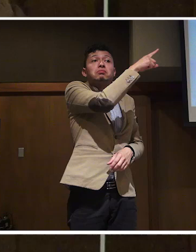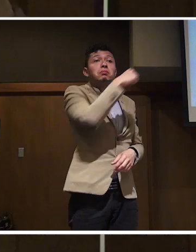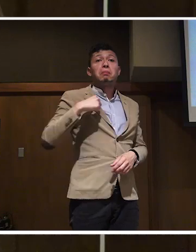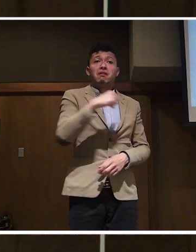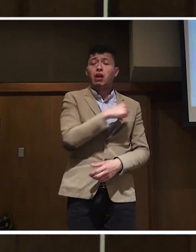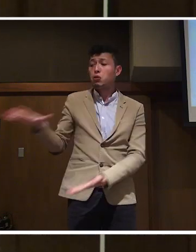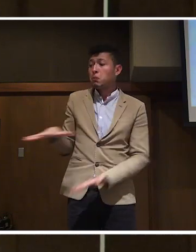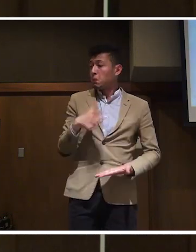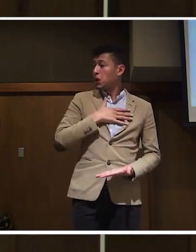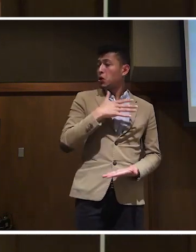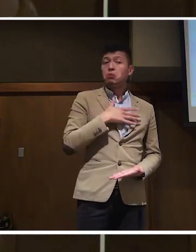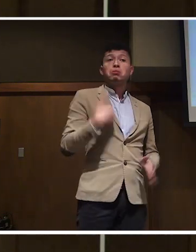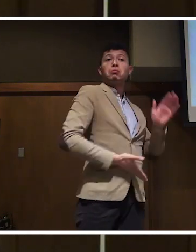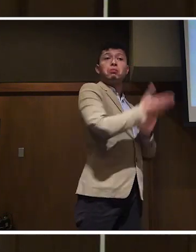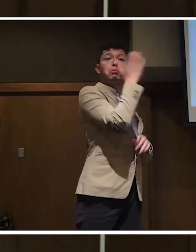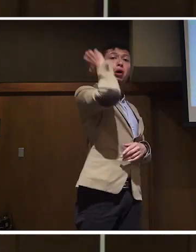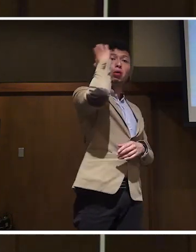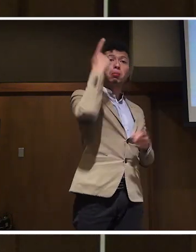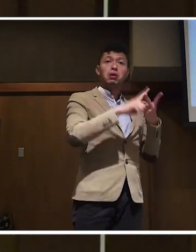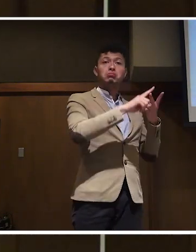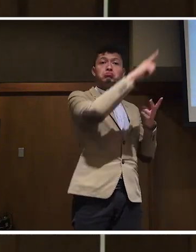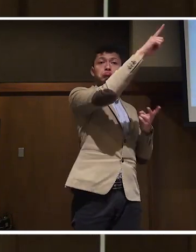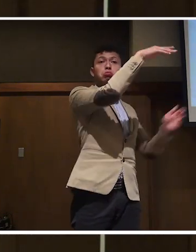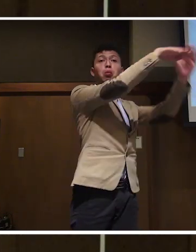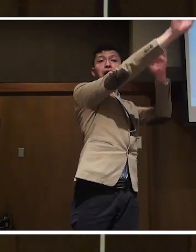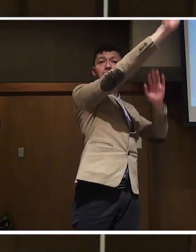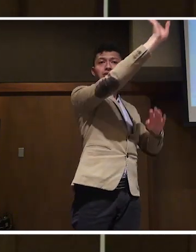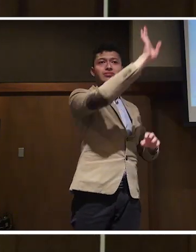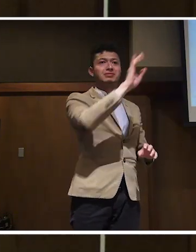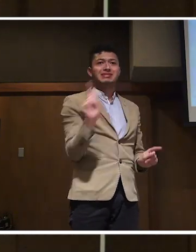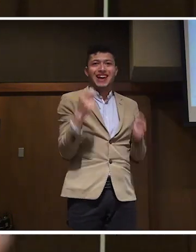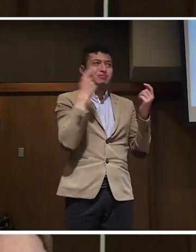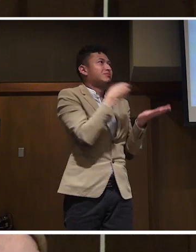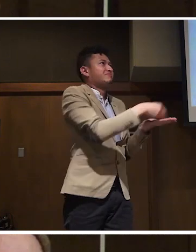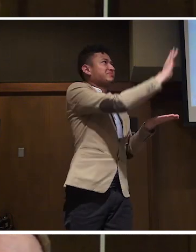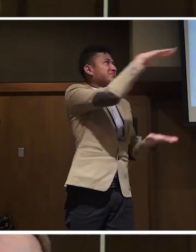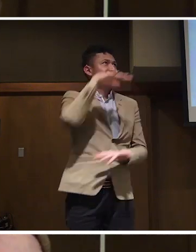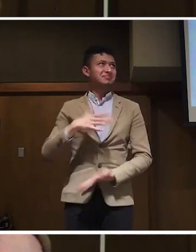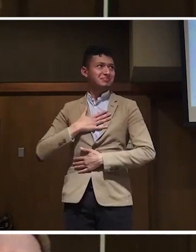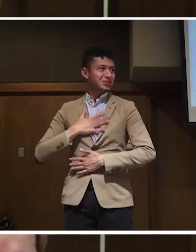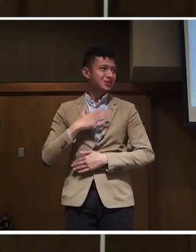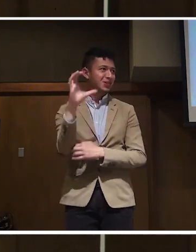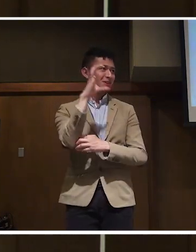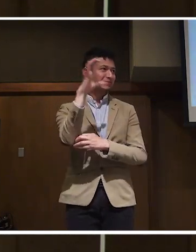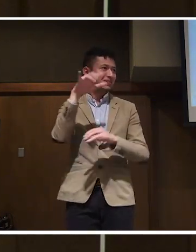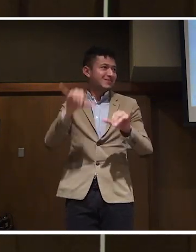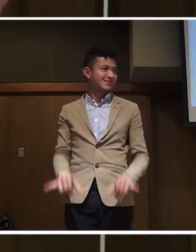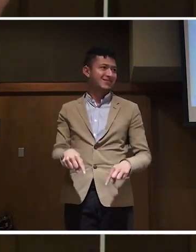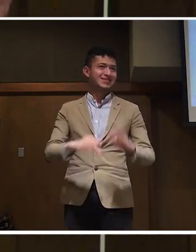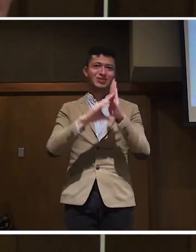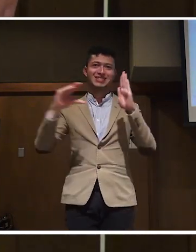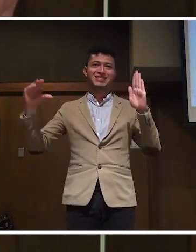por ahí en alguna colección europea, pero que quedó en Colombia y quedó acá en la Luis Ángel Arango dentro de la colección de arte. Lo